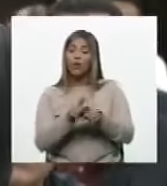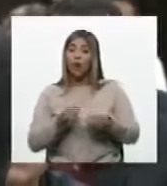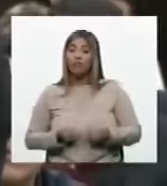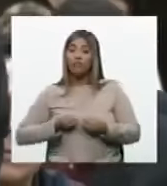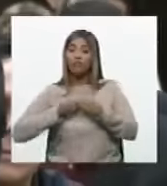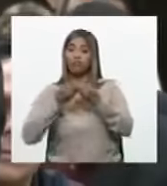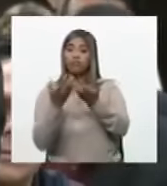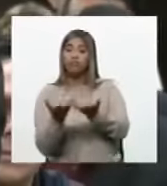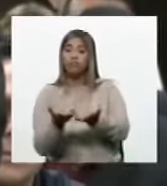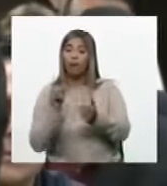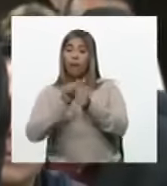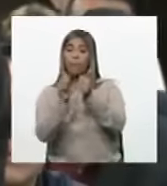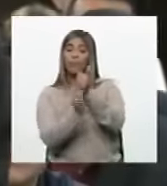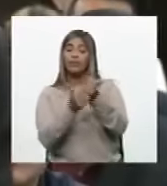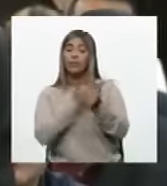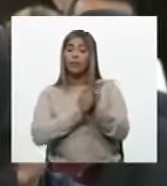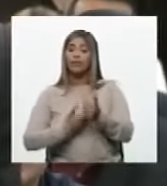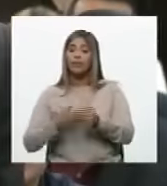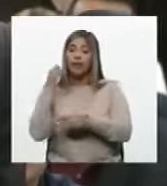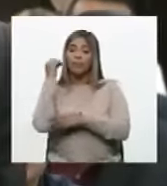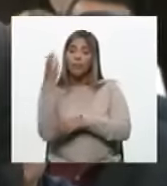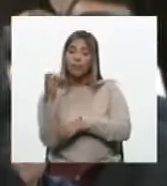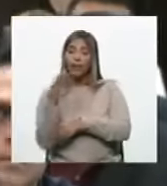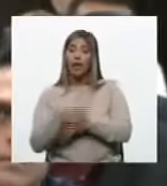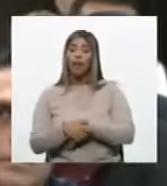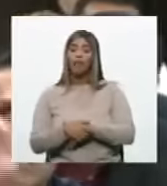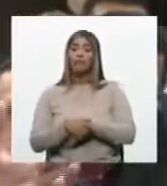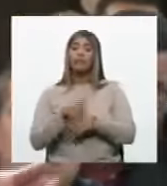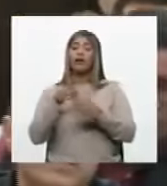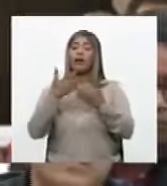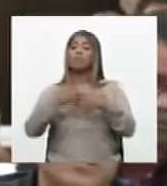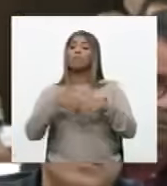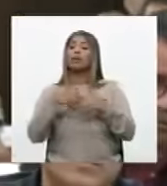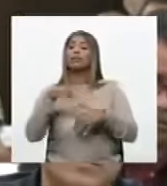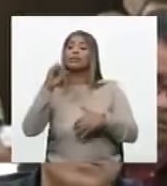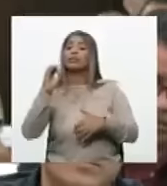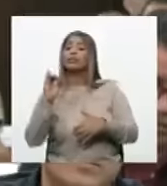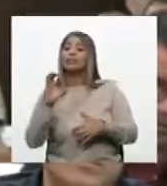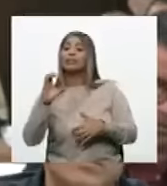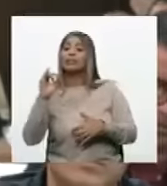describió el vicepresidente de la Asamblea, la empresa Citgo,